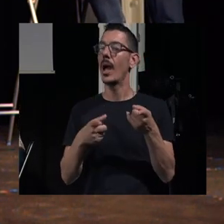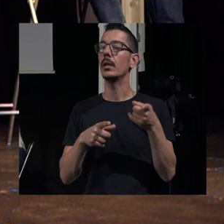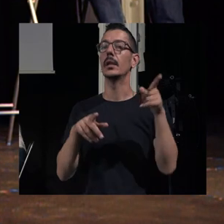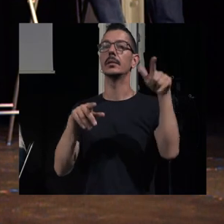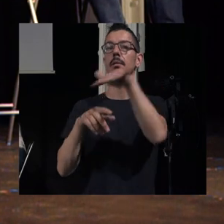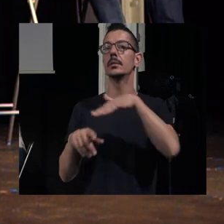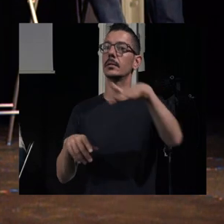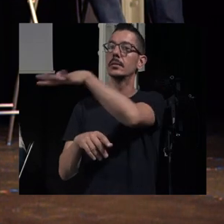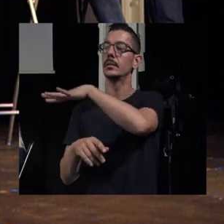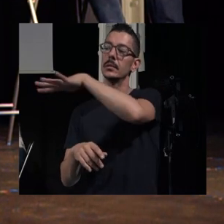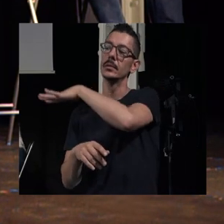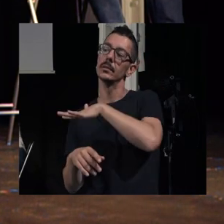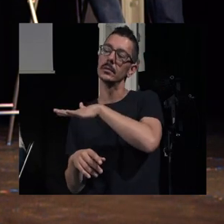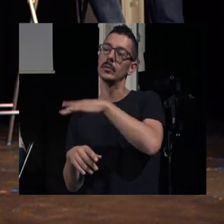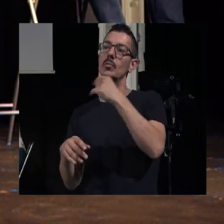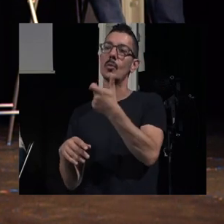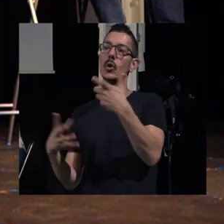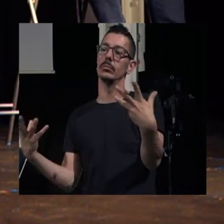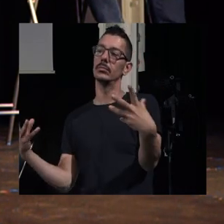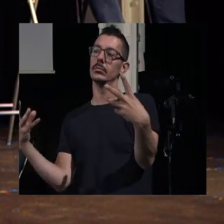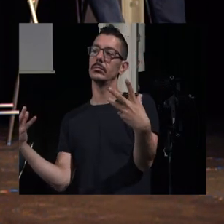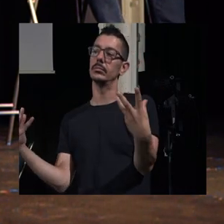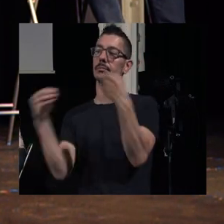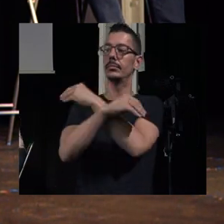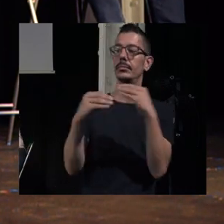escenarios que se están confrontando.